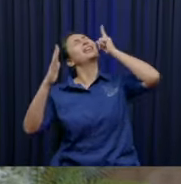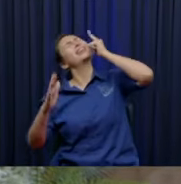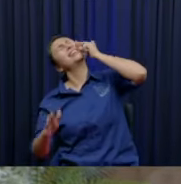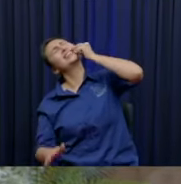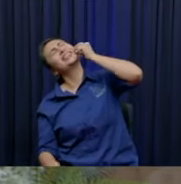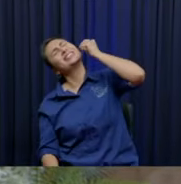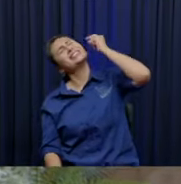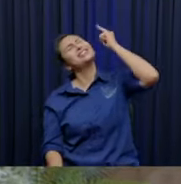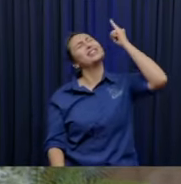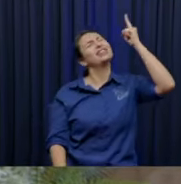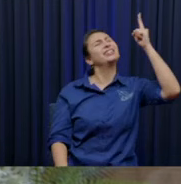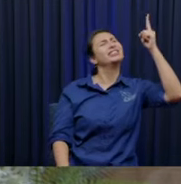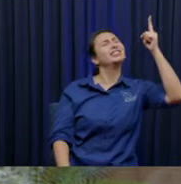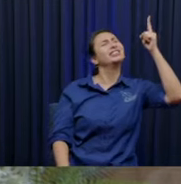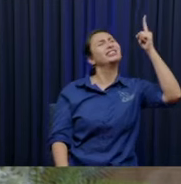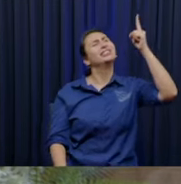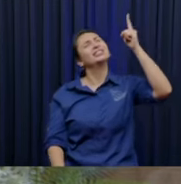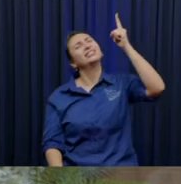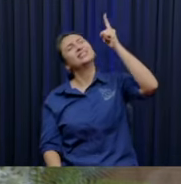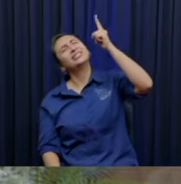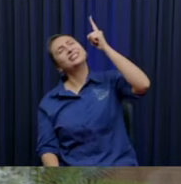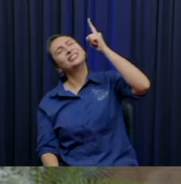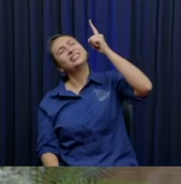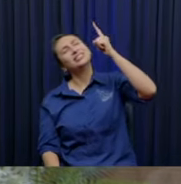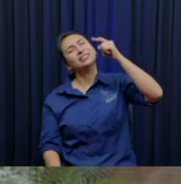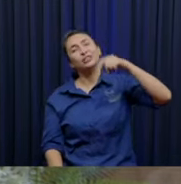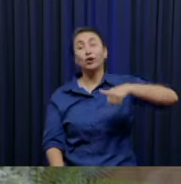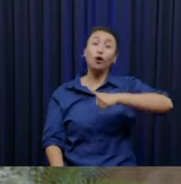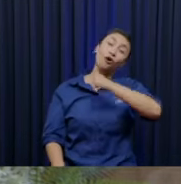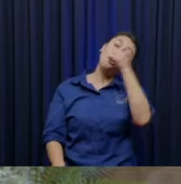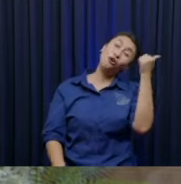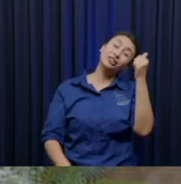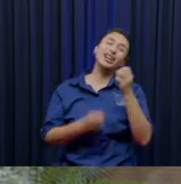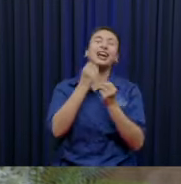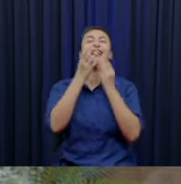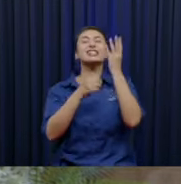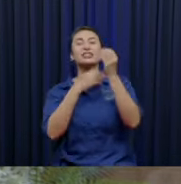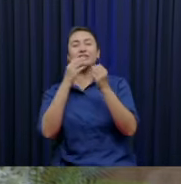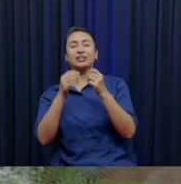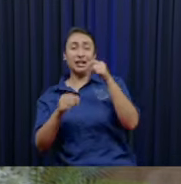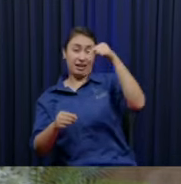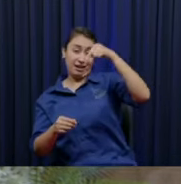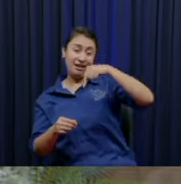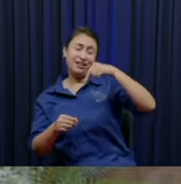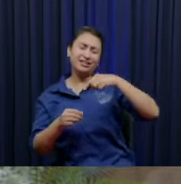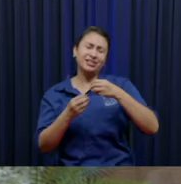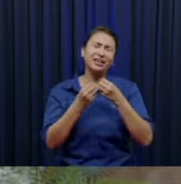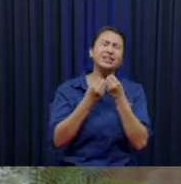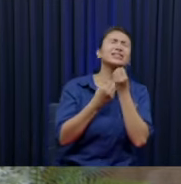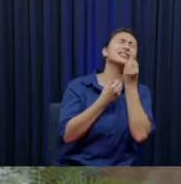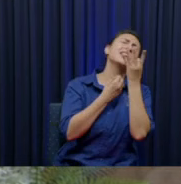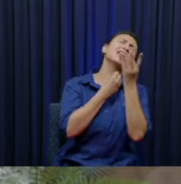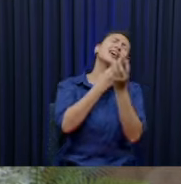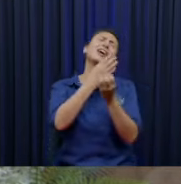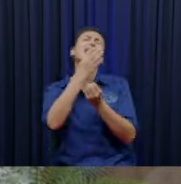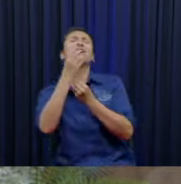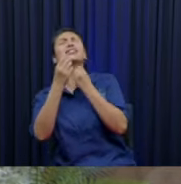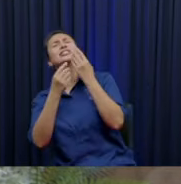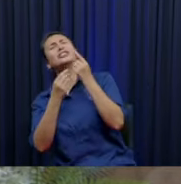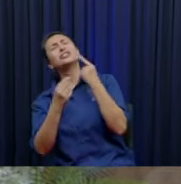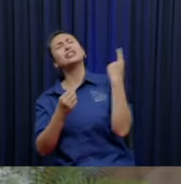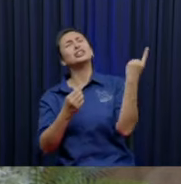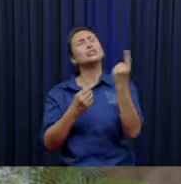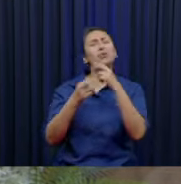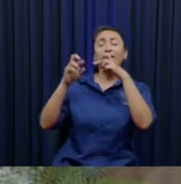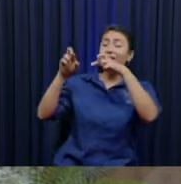Este es el canto de los redimidos. Sí, yo siento